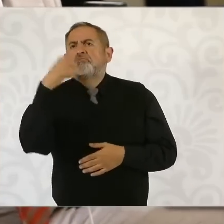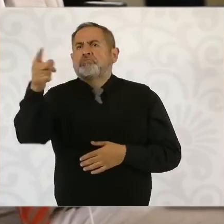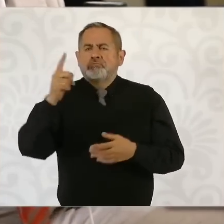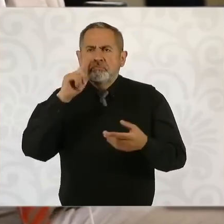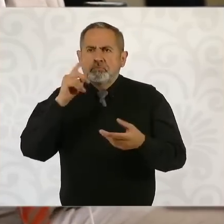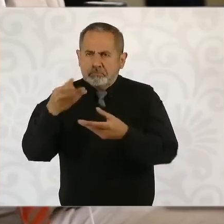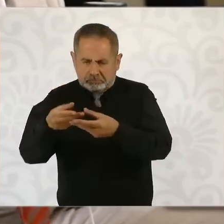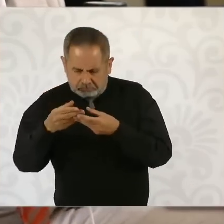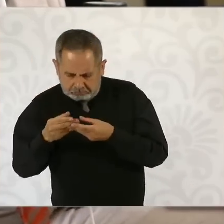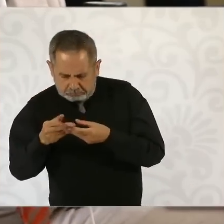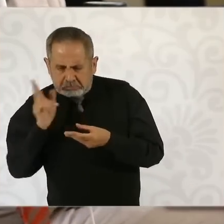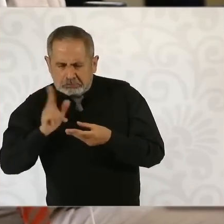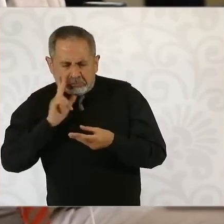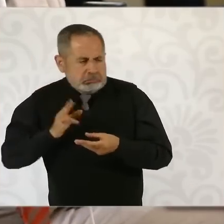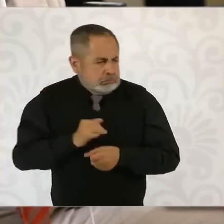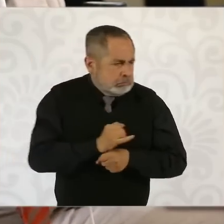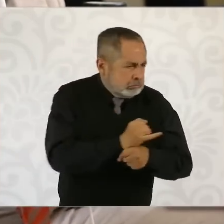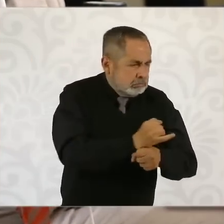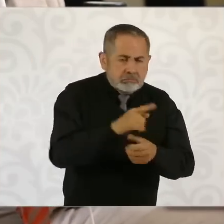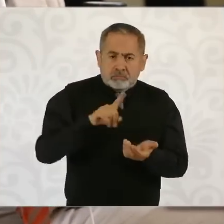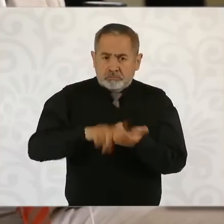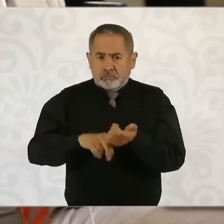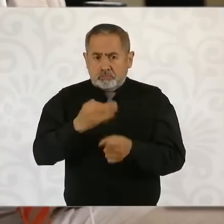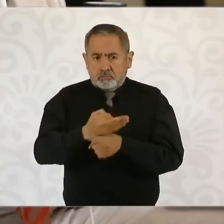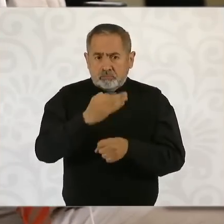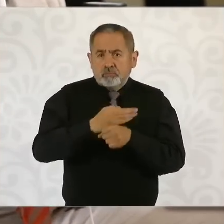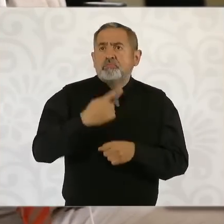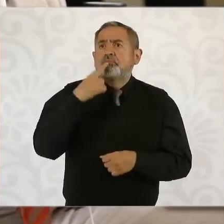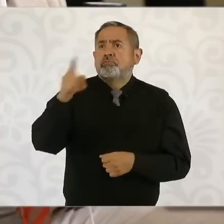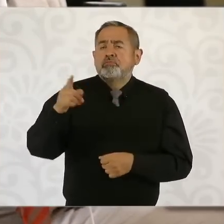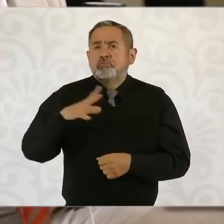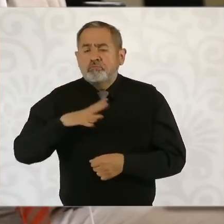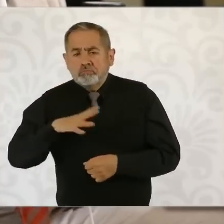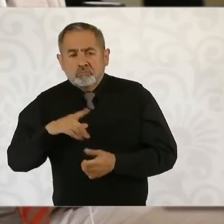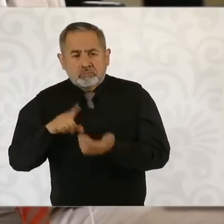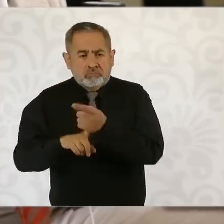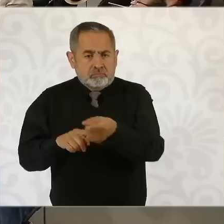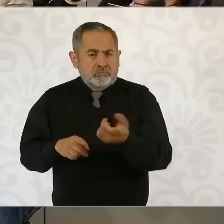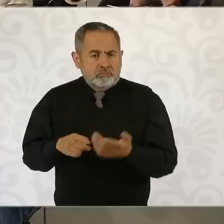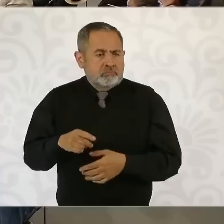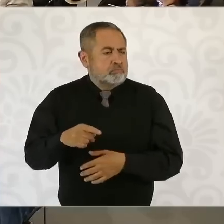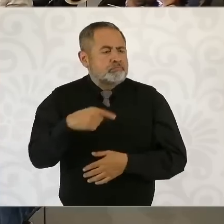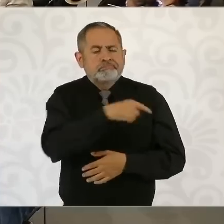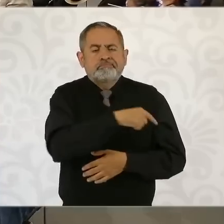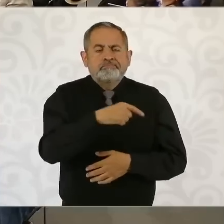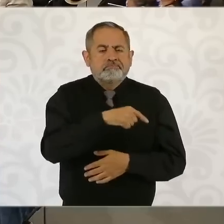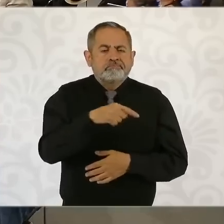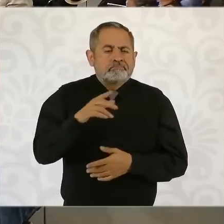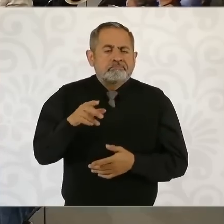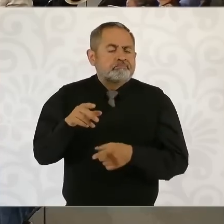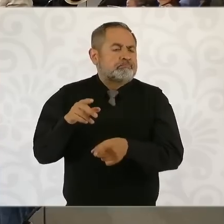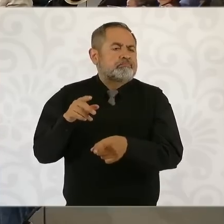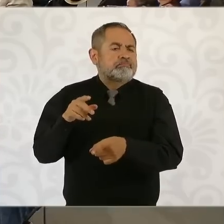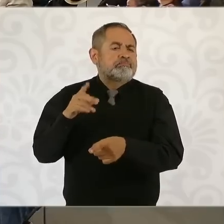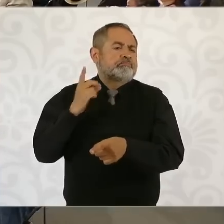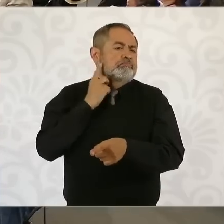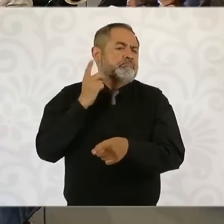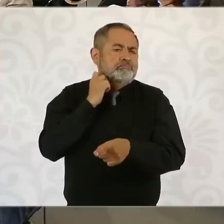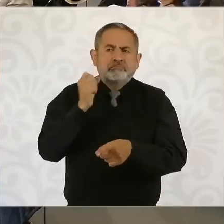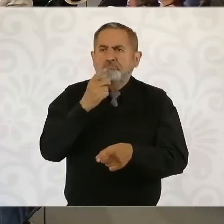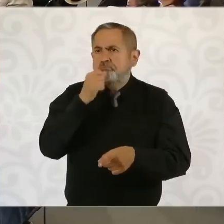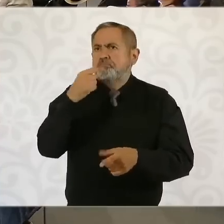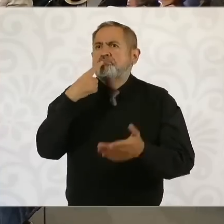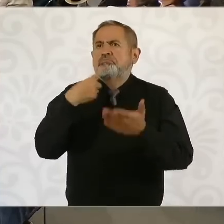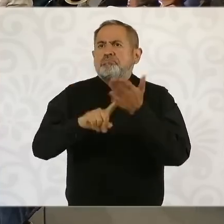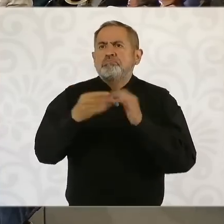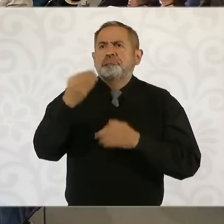si hay denuncias en contra de algunos de los candidatos ya señalados y que incluso pues el mismo Poder Legislativo ya pues presentó la impugnación,